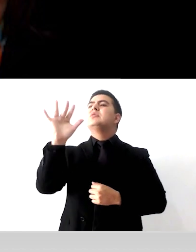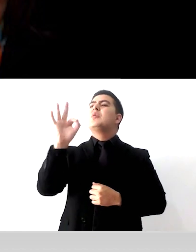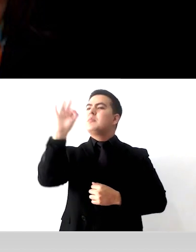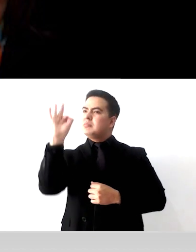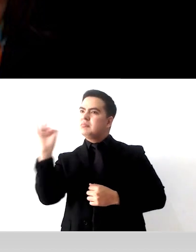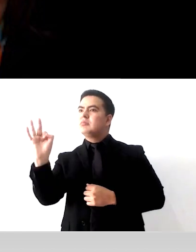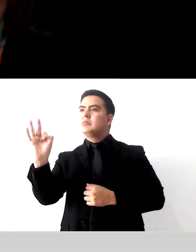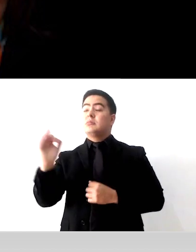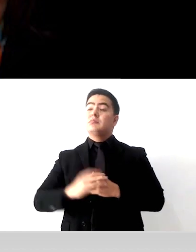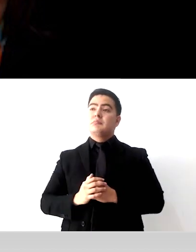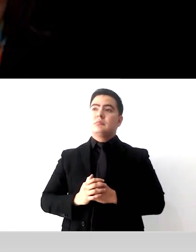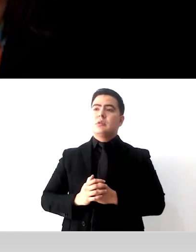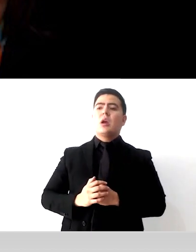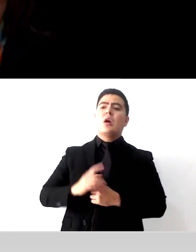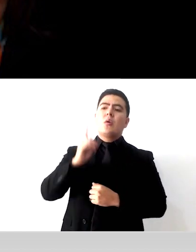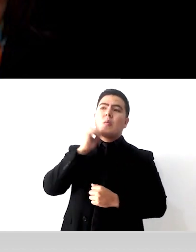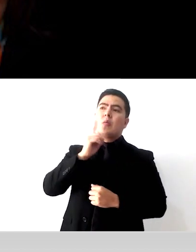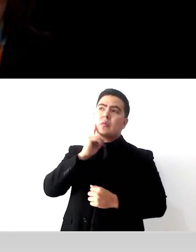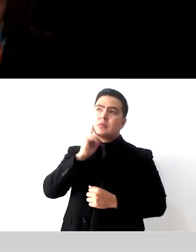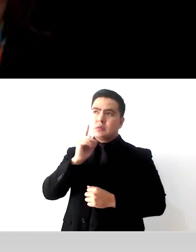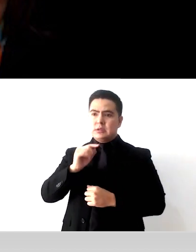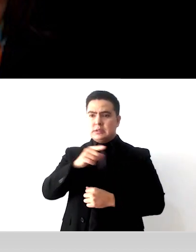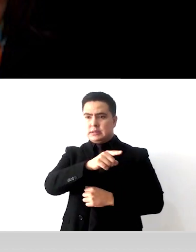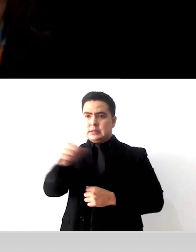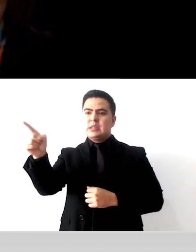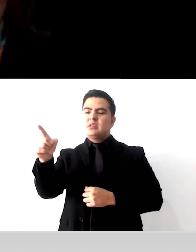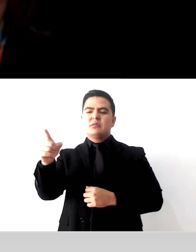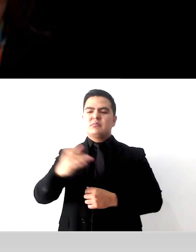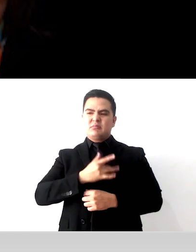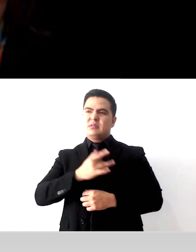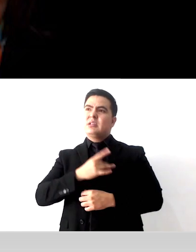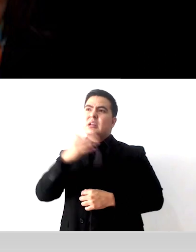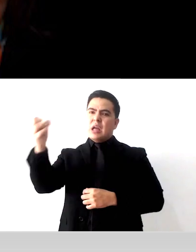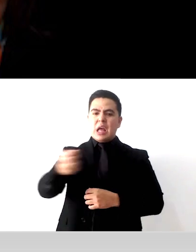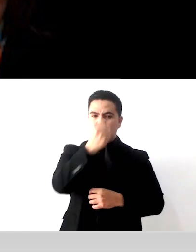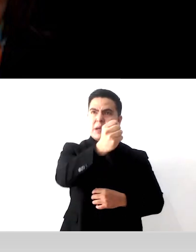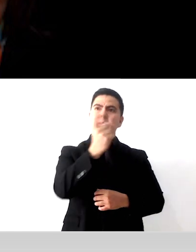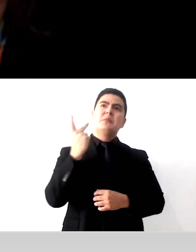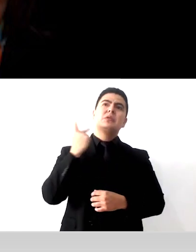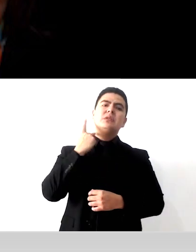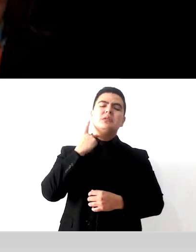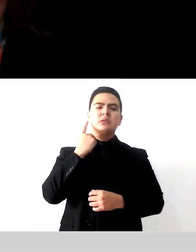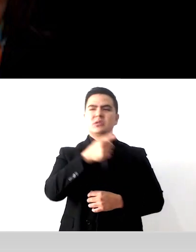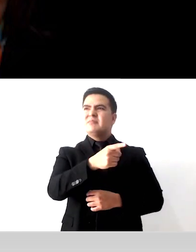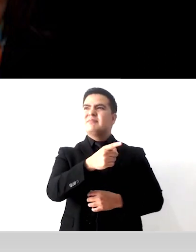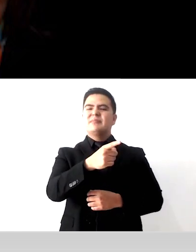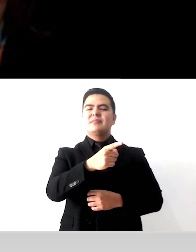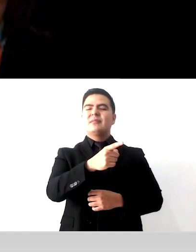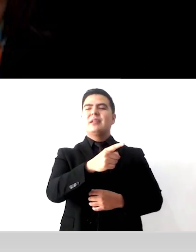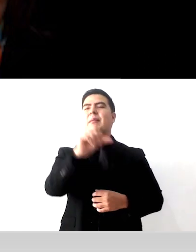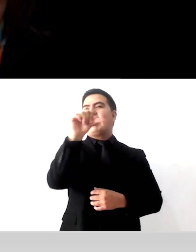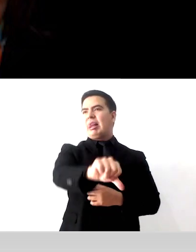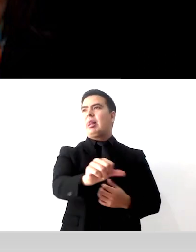les registre a las mujeres solamente en distritos o municipios perdedores en la historia del partido político. Bueno, un ejemplo que